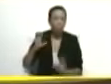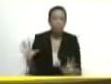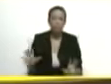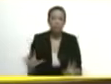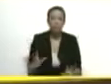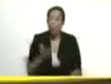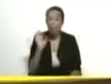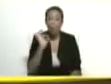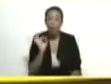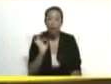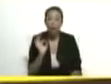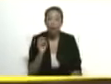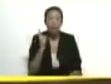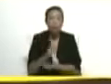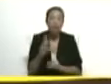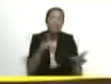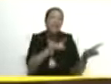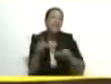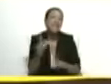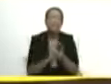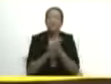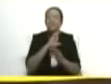Nadie puede creer que el mandado está hecho.